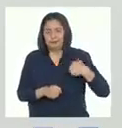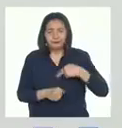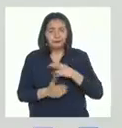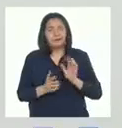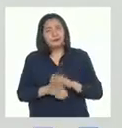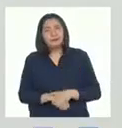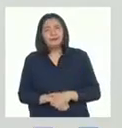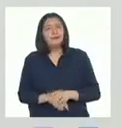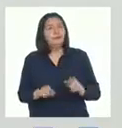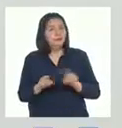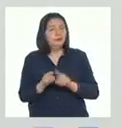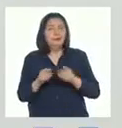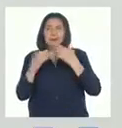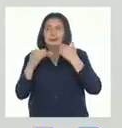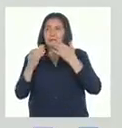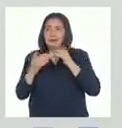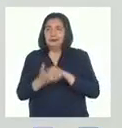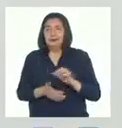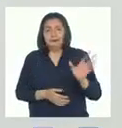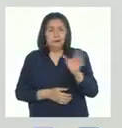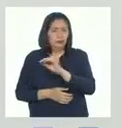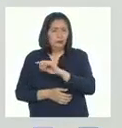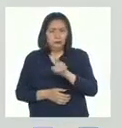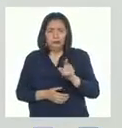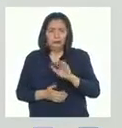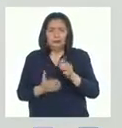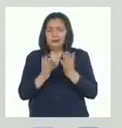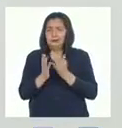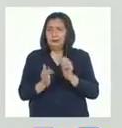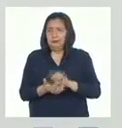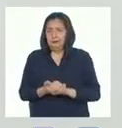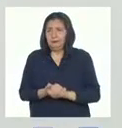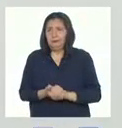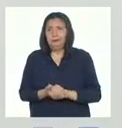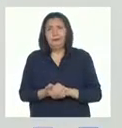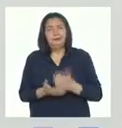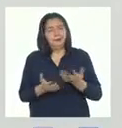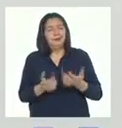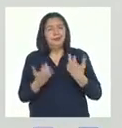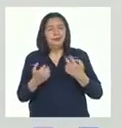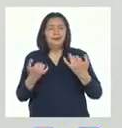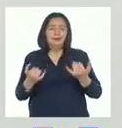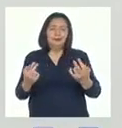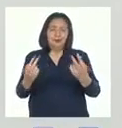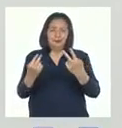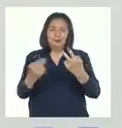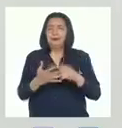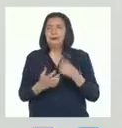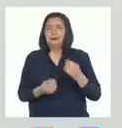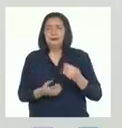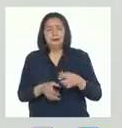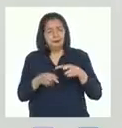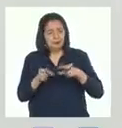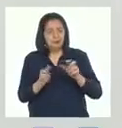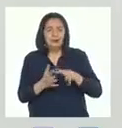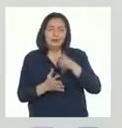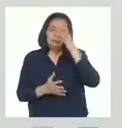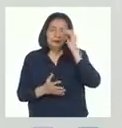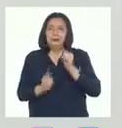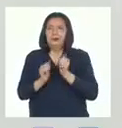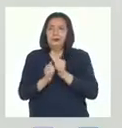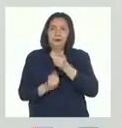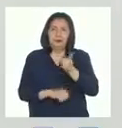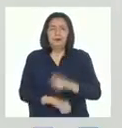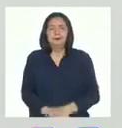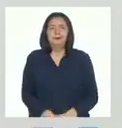nosotros. También agradezco a todas y todos los estudiantes que nos han acompañado hoy porque me han permitido aprender